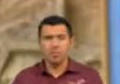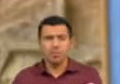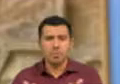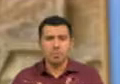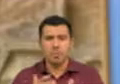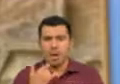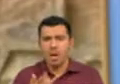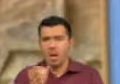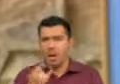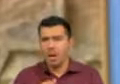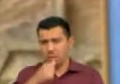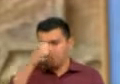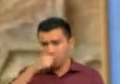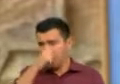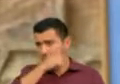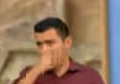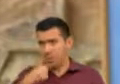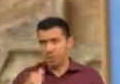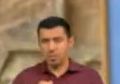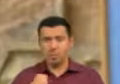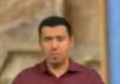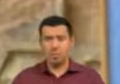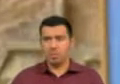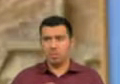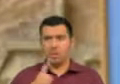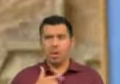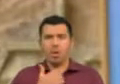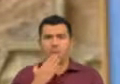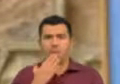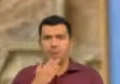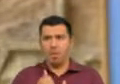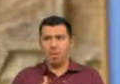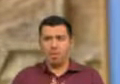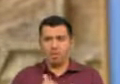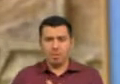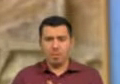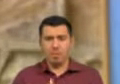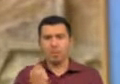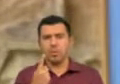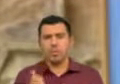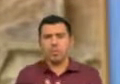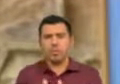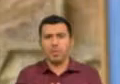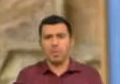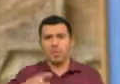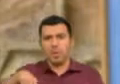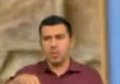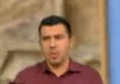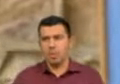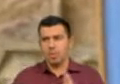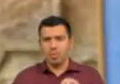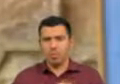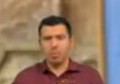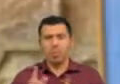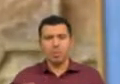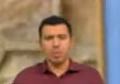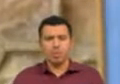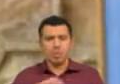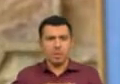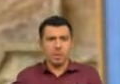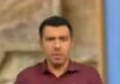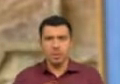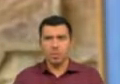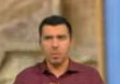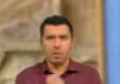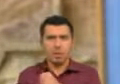su aspecto físico para sentirse cómodos que debe estar acompañado no solamente de la escuela sino también de endocrinólogos de psicólogos